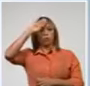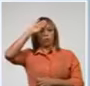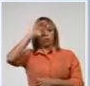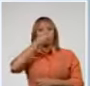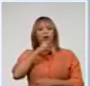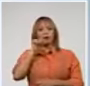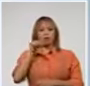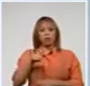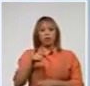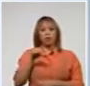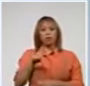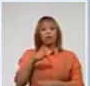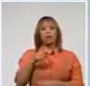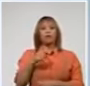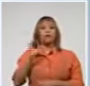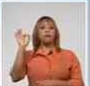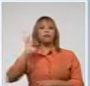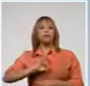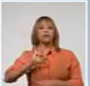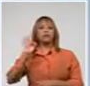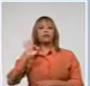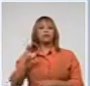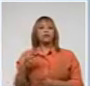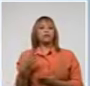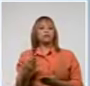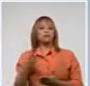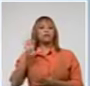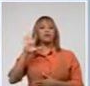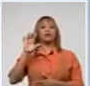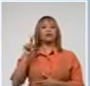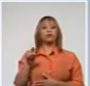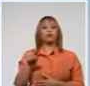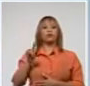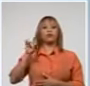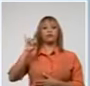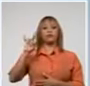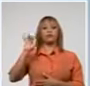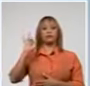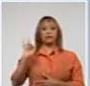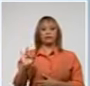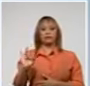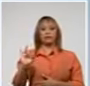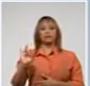hoy tiene una tasa de 5,97,